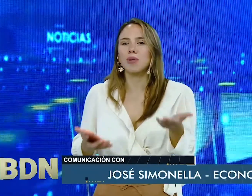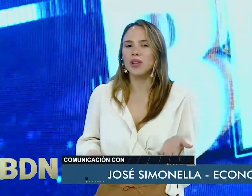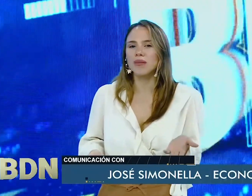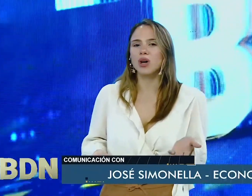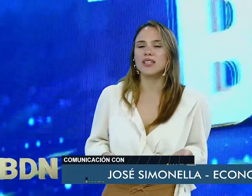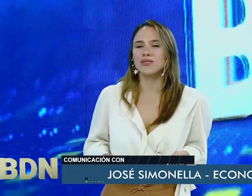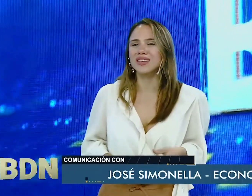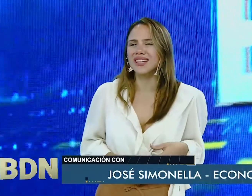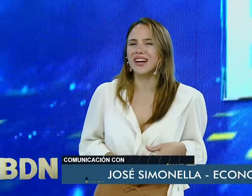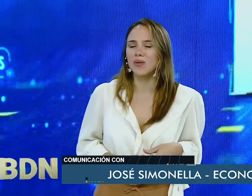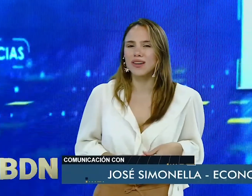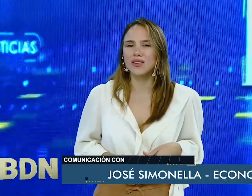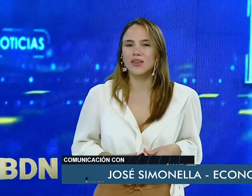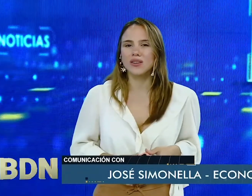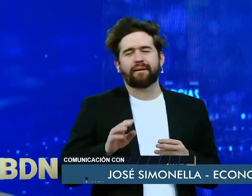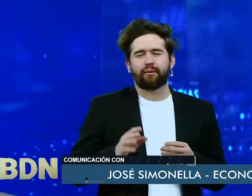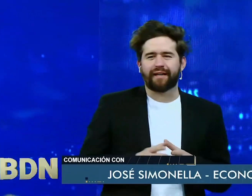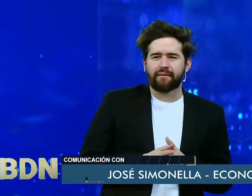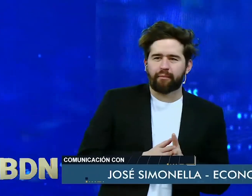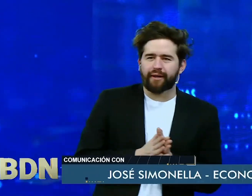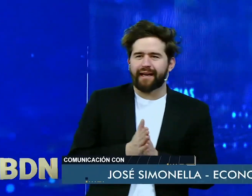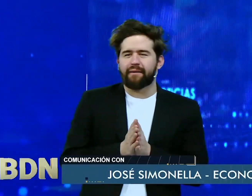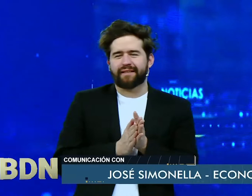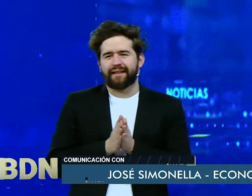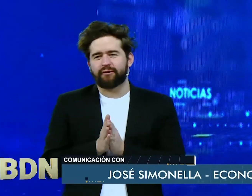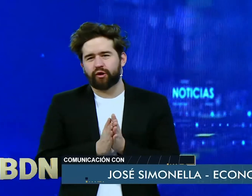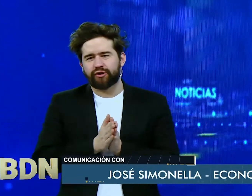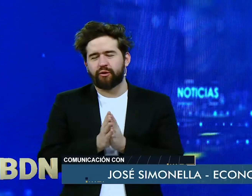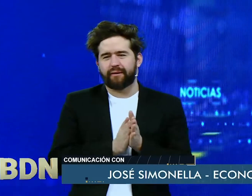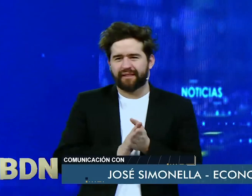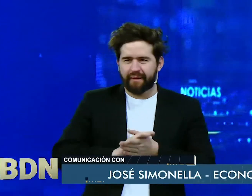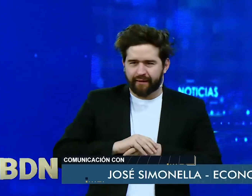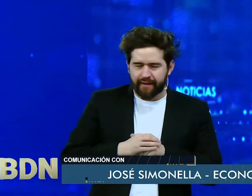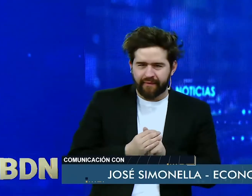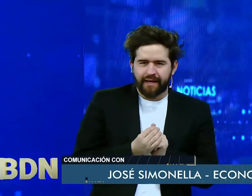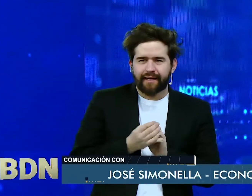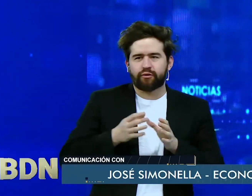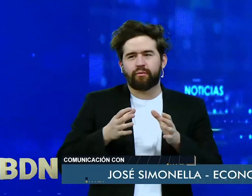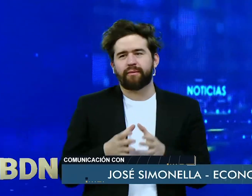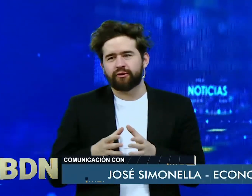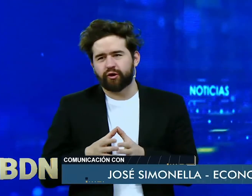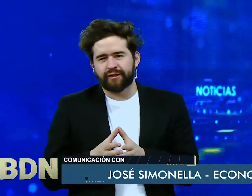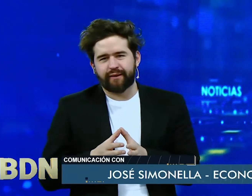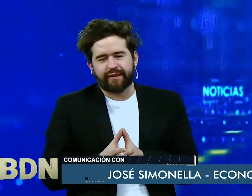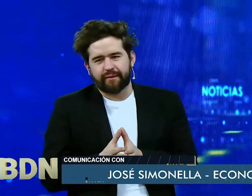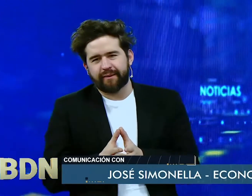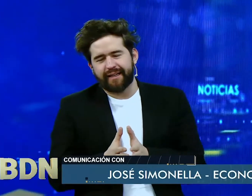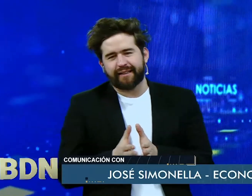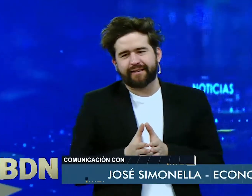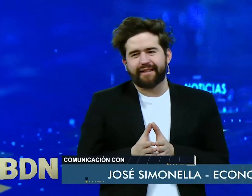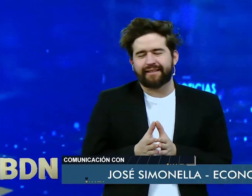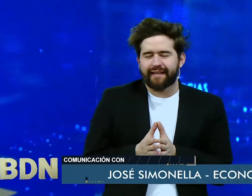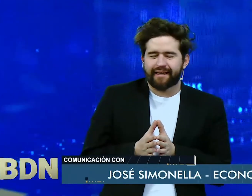¿Posiblemente podremos hacer frente al acuerdo? A esa pregunta iba porque, a ver, se está dando, José lo va a saber explicar bien. Este es un momento donde efectivamente